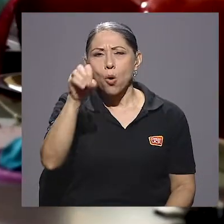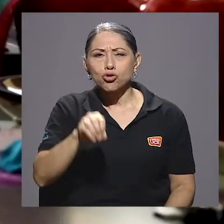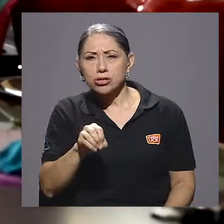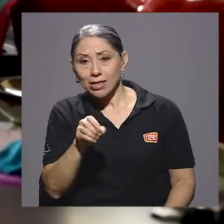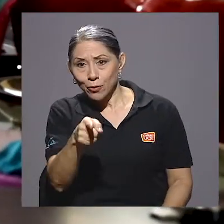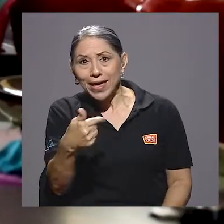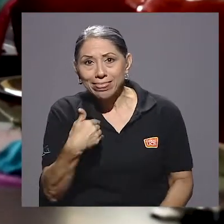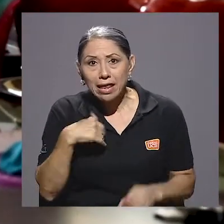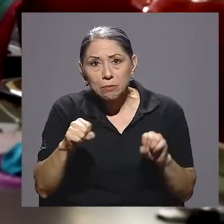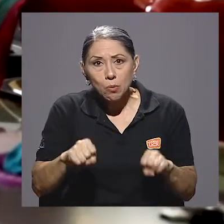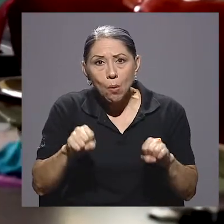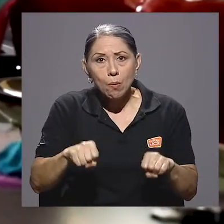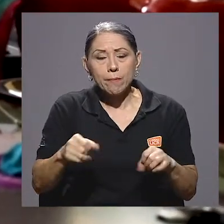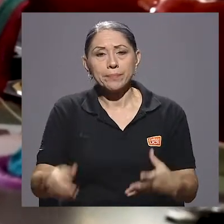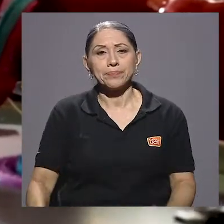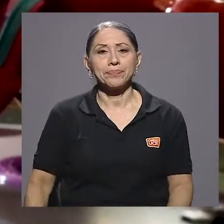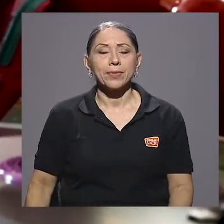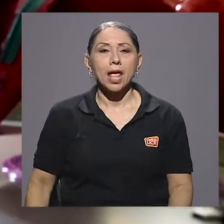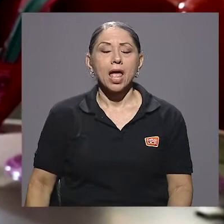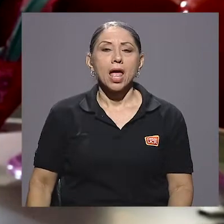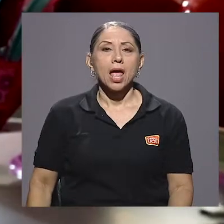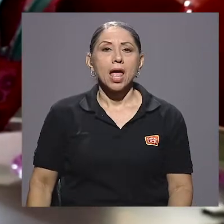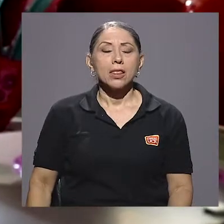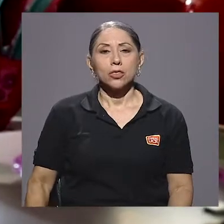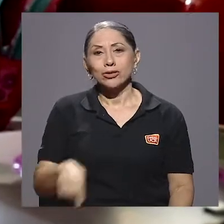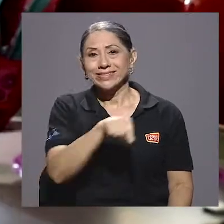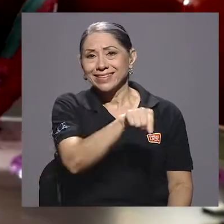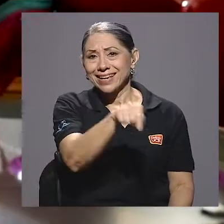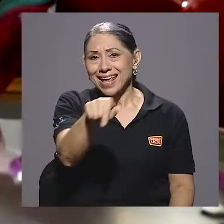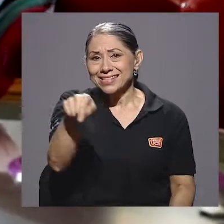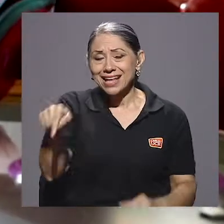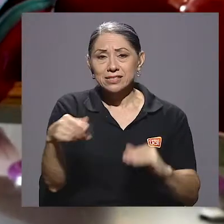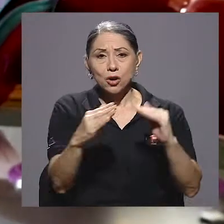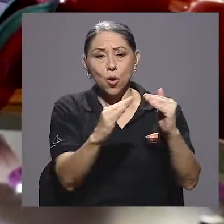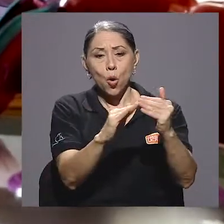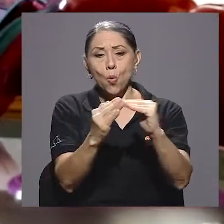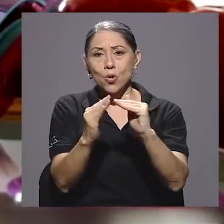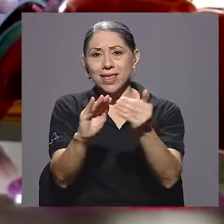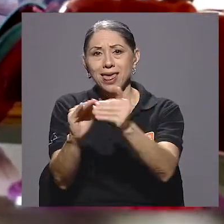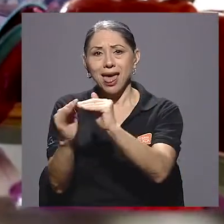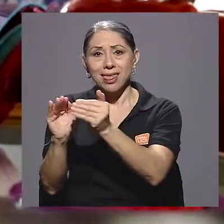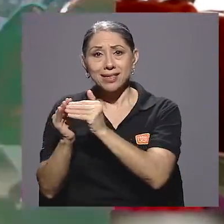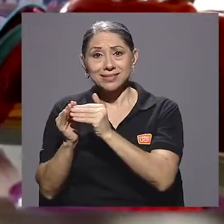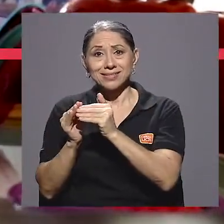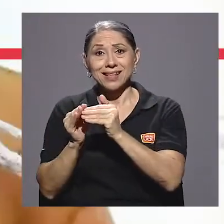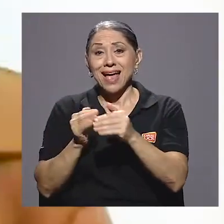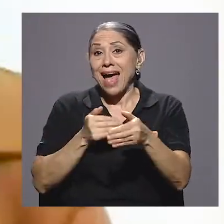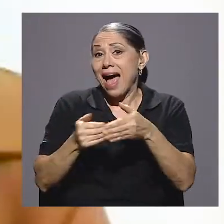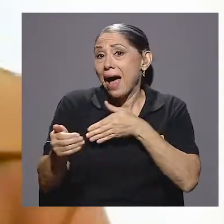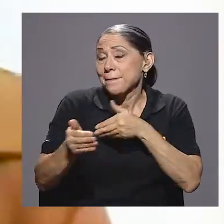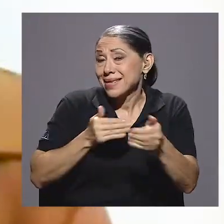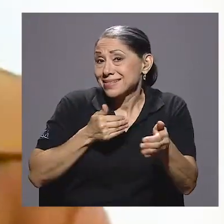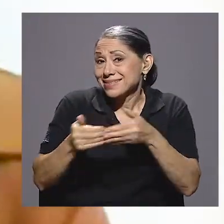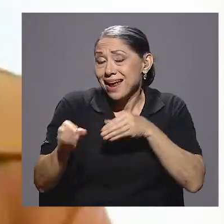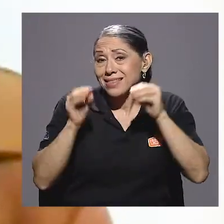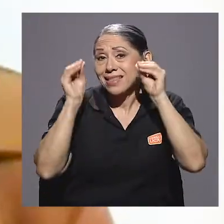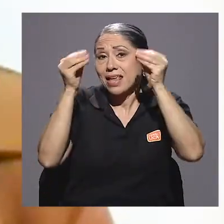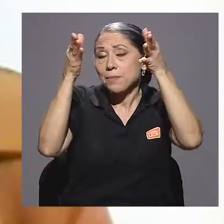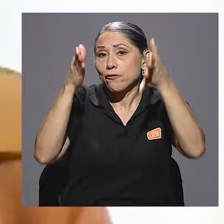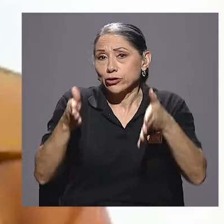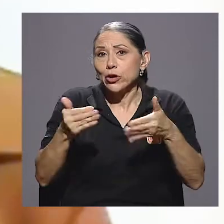sumo. Entonces, en estas comunidades, pues el profesorado, a pesar de que tiene